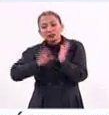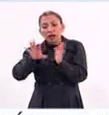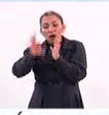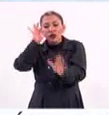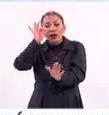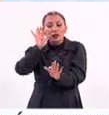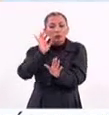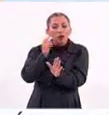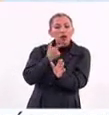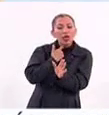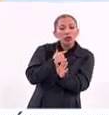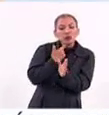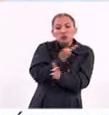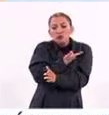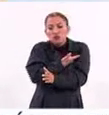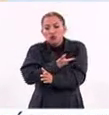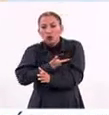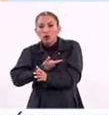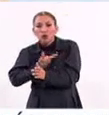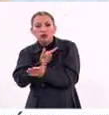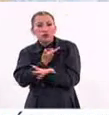ese erotismo, ese gusto